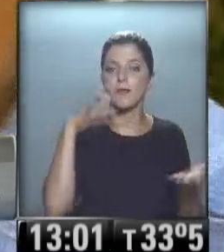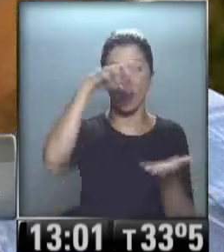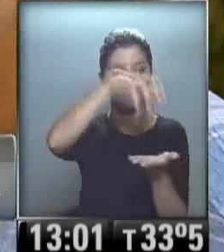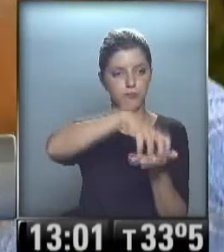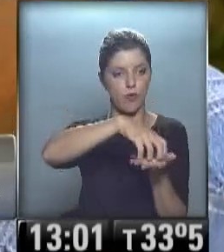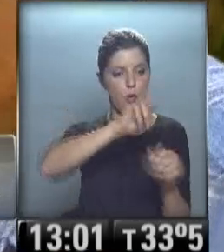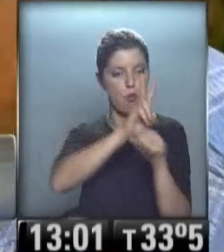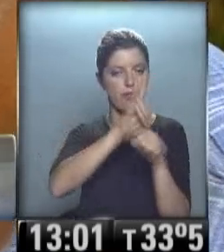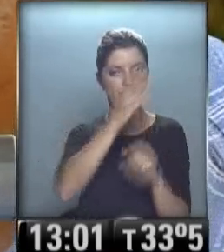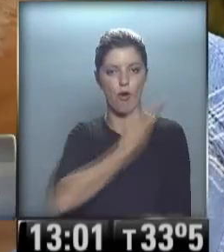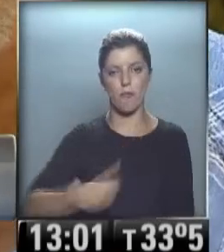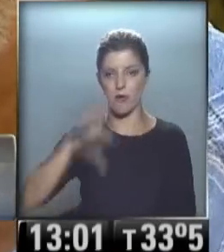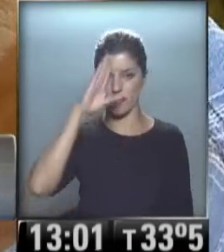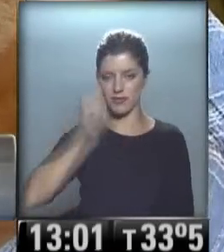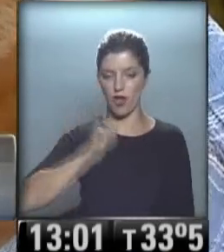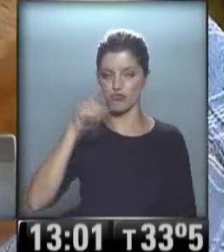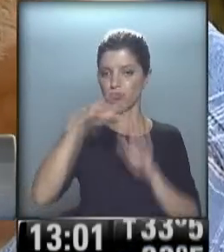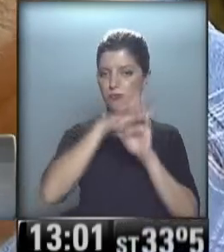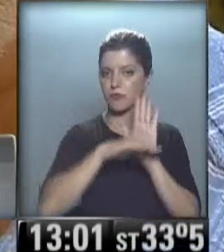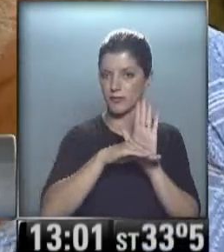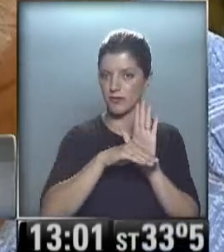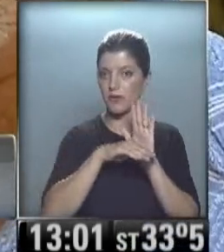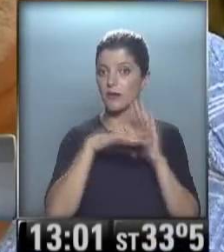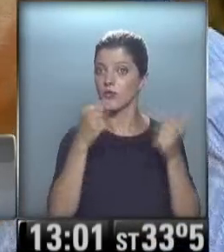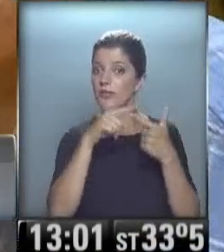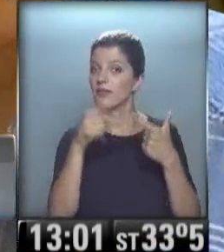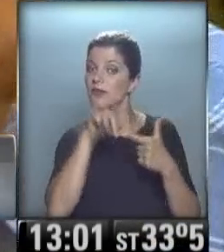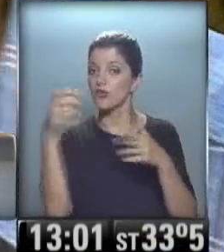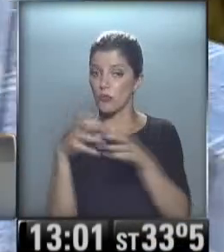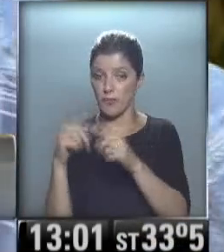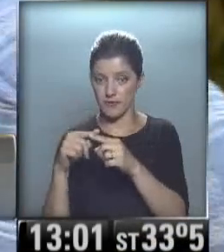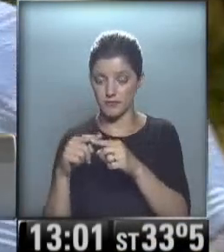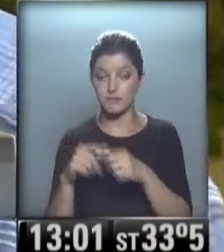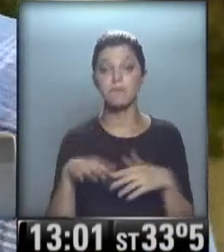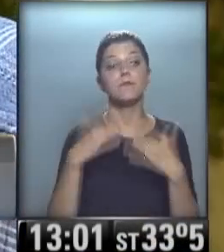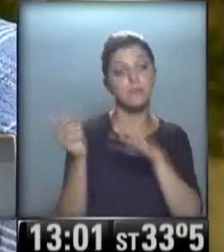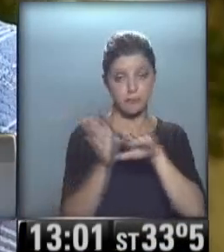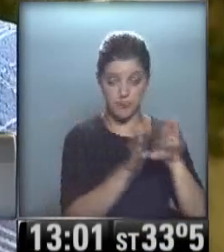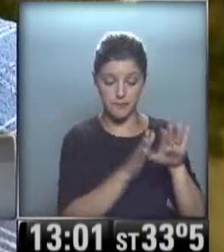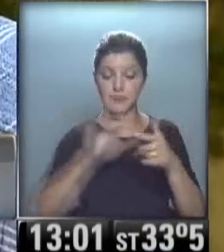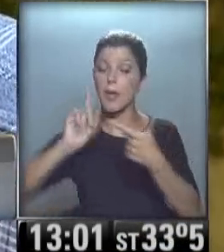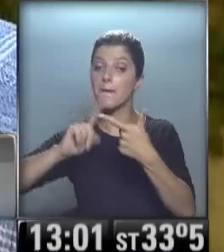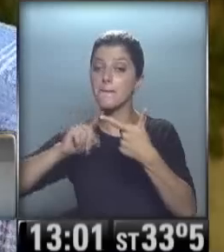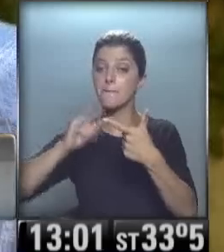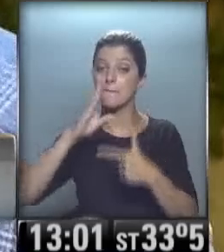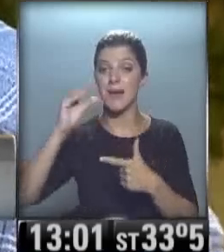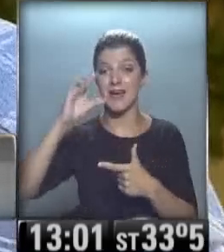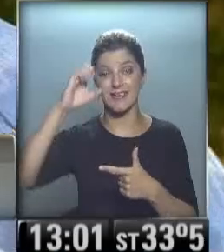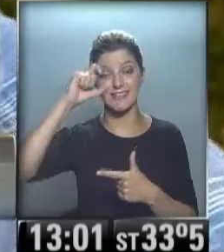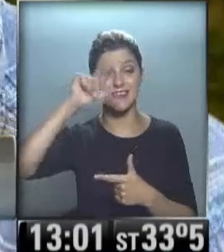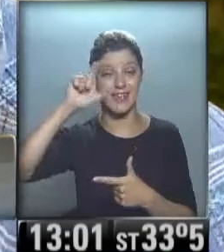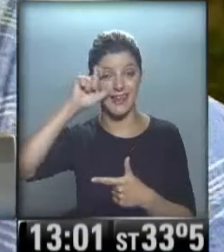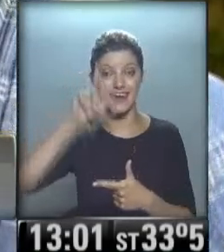militar cosa que por otro lado también dice el partido de renovación nacional que el otro partido de la derecha y Michel bachel representa exactamente